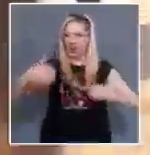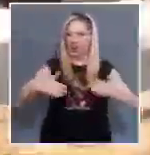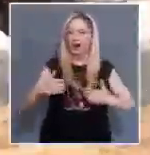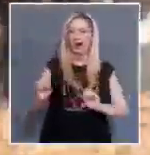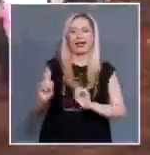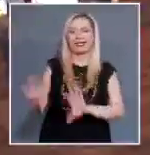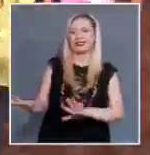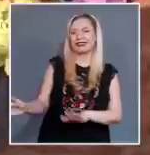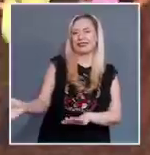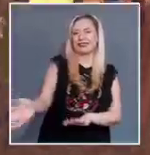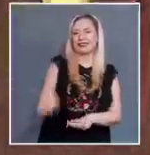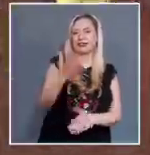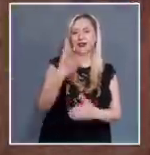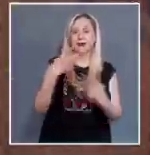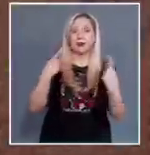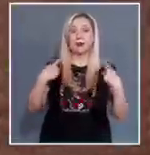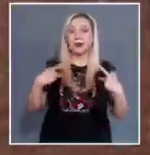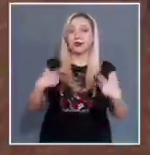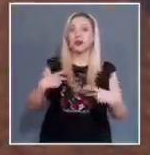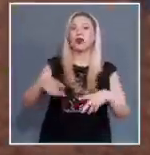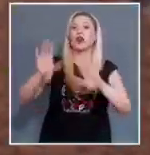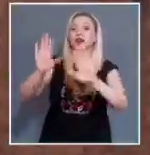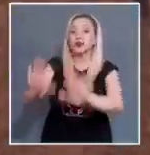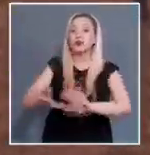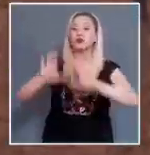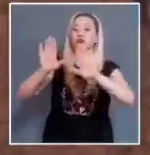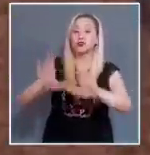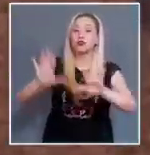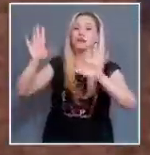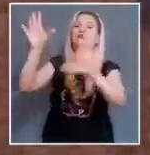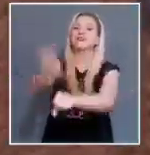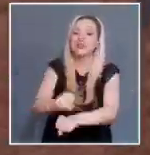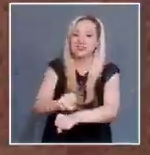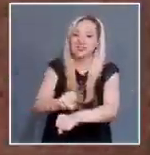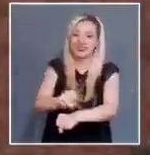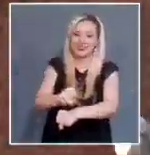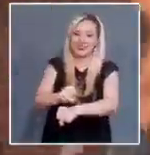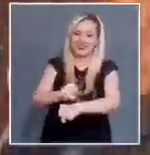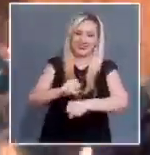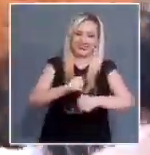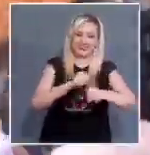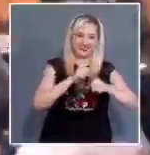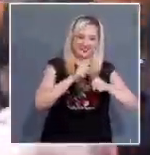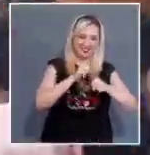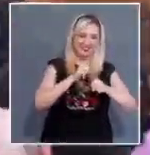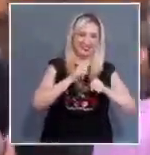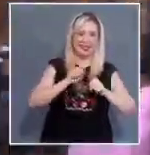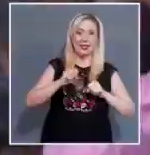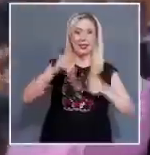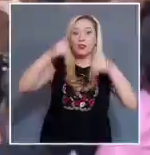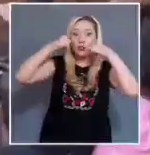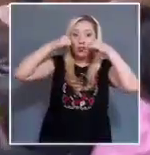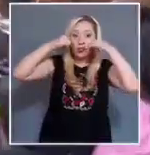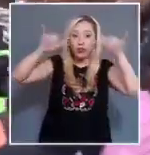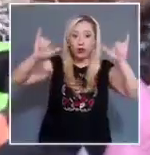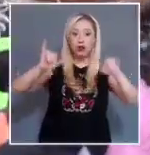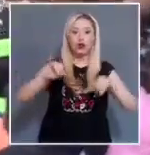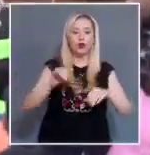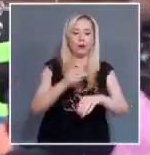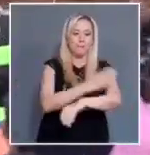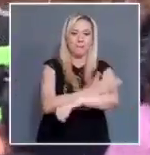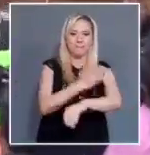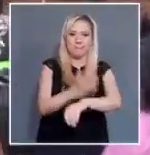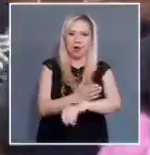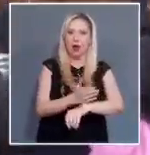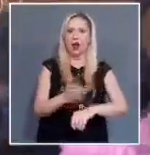personas intenta amansarlo y capturarlo. Y ocurre que, antes de soltar al toro, se le pincha con palos afilados o guadañas, se le da